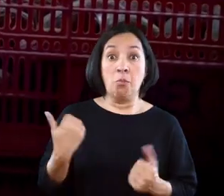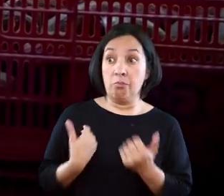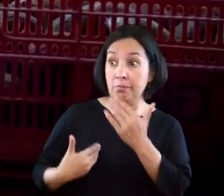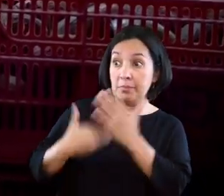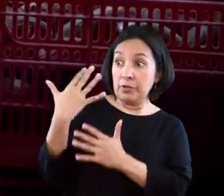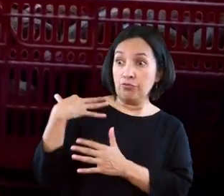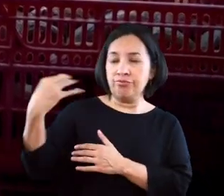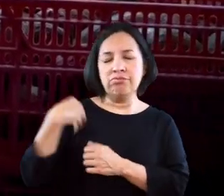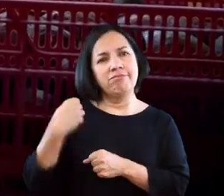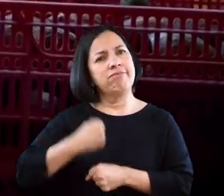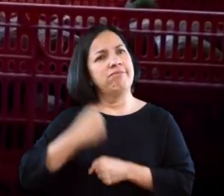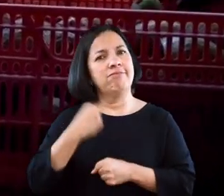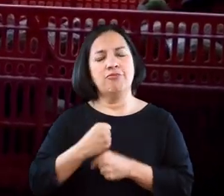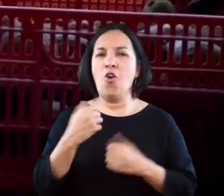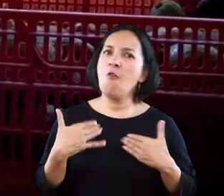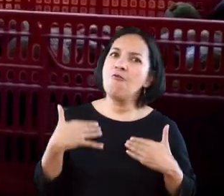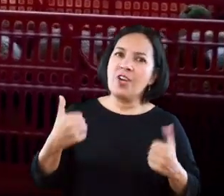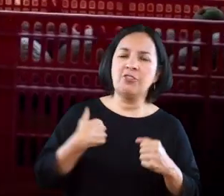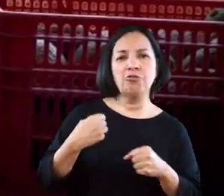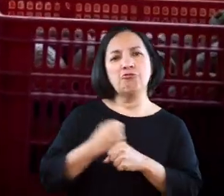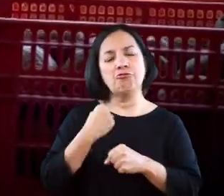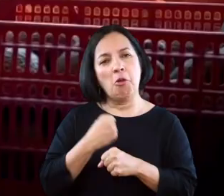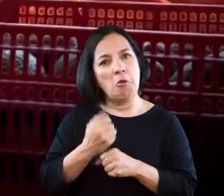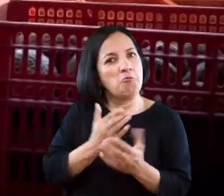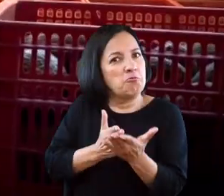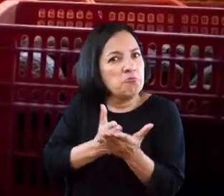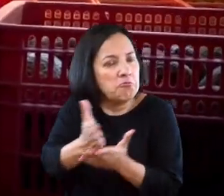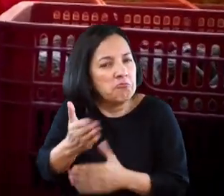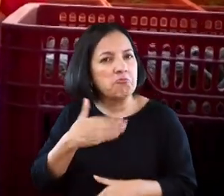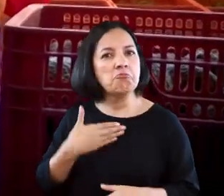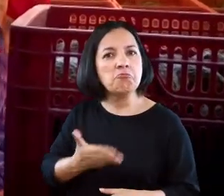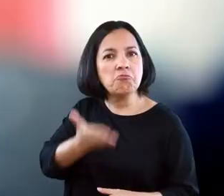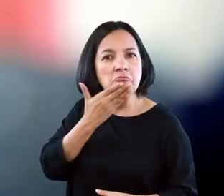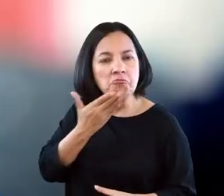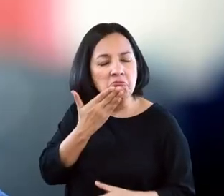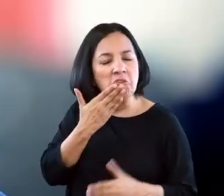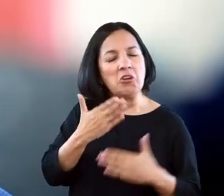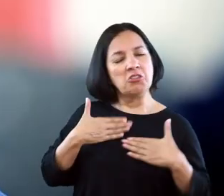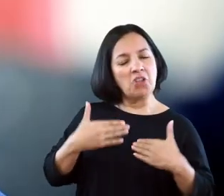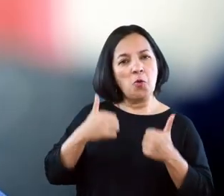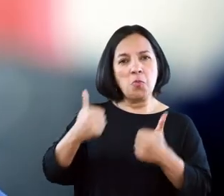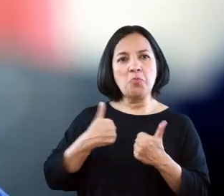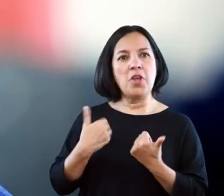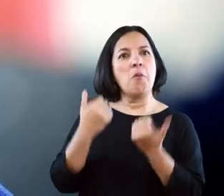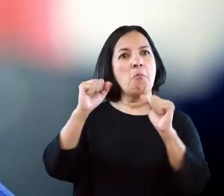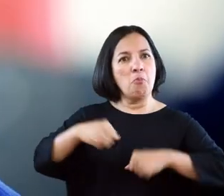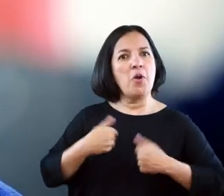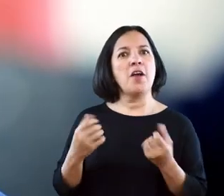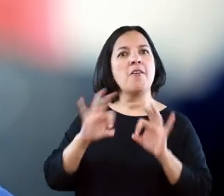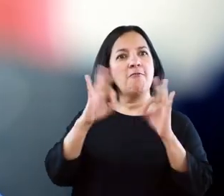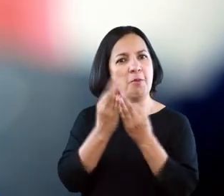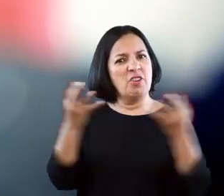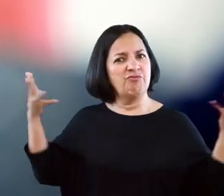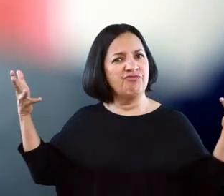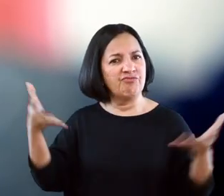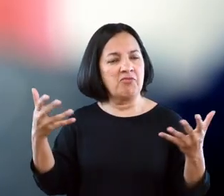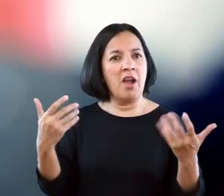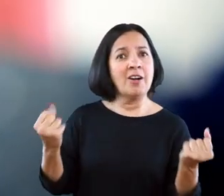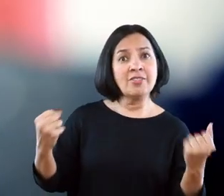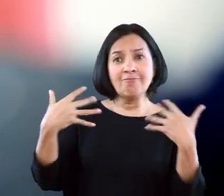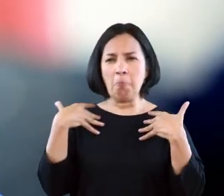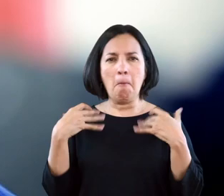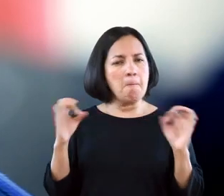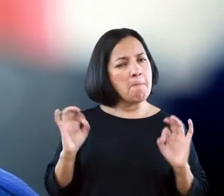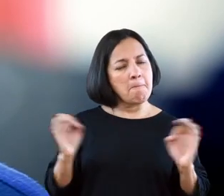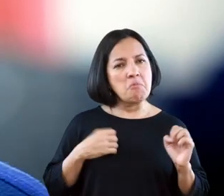Desde que llegué a la empresa me siento muy feliz, ya que tengo una estabilidad económica, laboral, de salud, puedo aportar económicamente a mi casa,